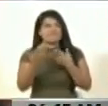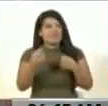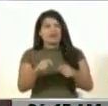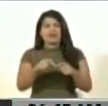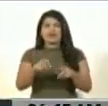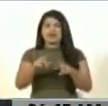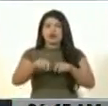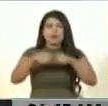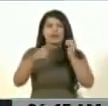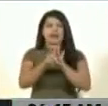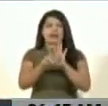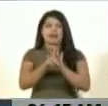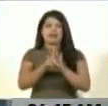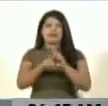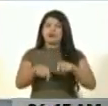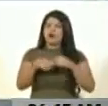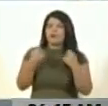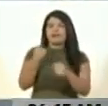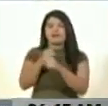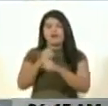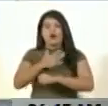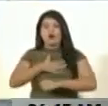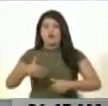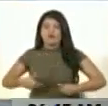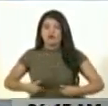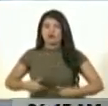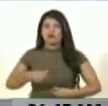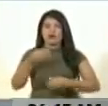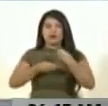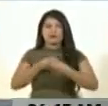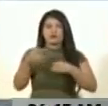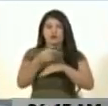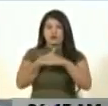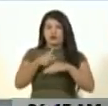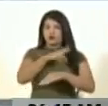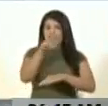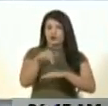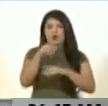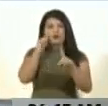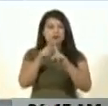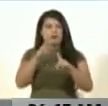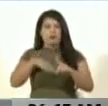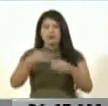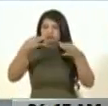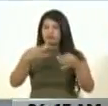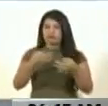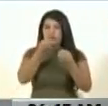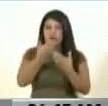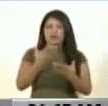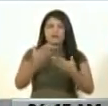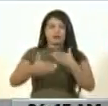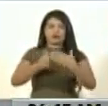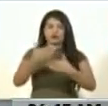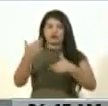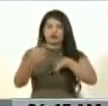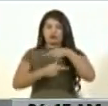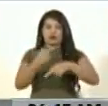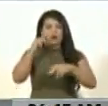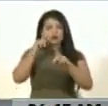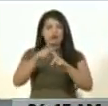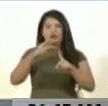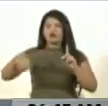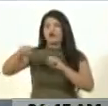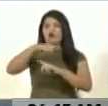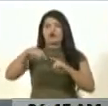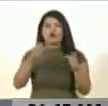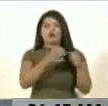erosionar el trabajo y el esfuerzo que ha venido realizando el gobierno nacional en pro de este proceso revolucionario destinado a toda la